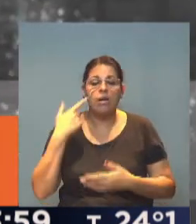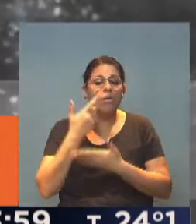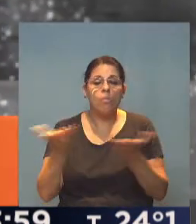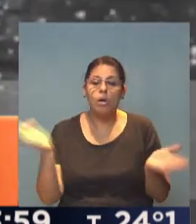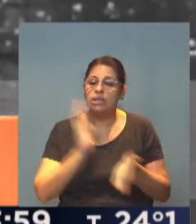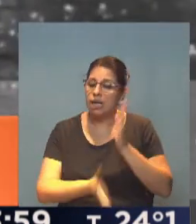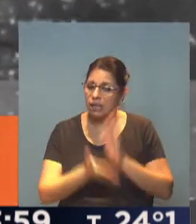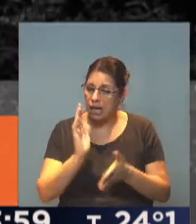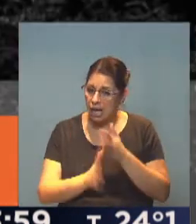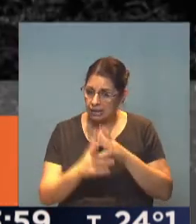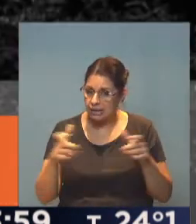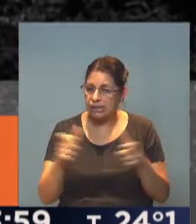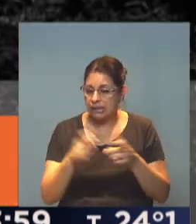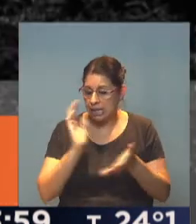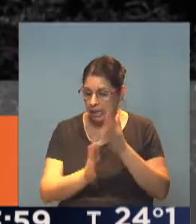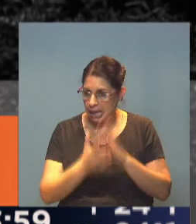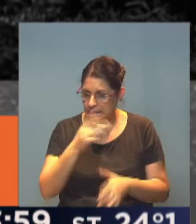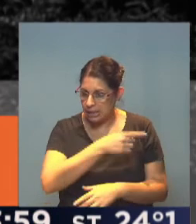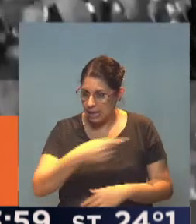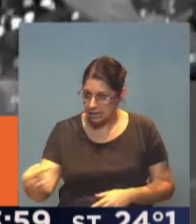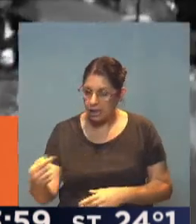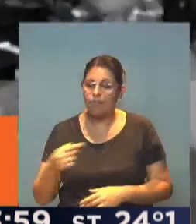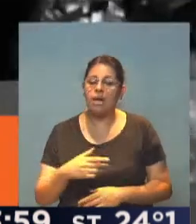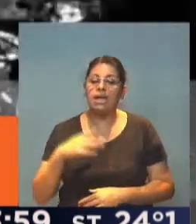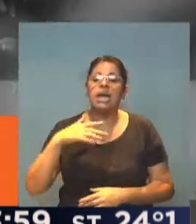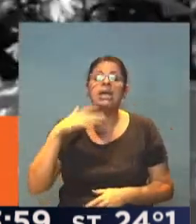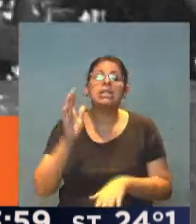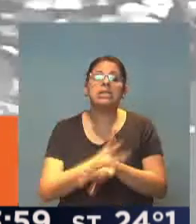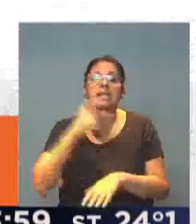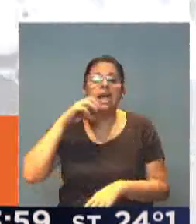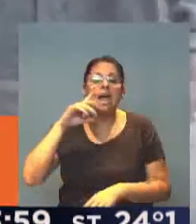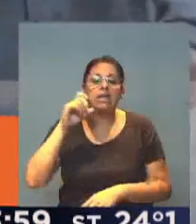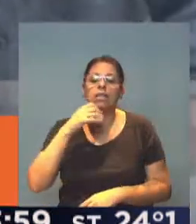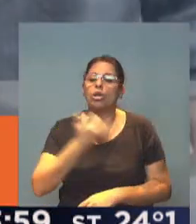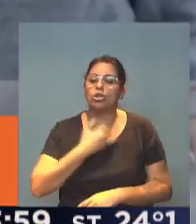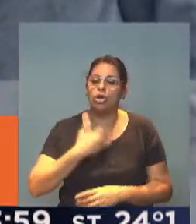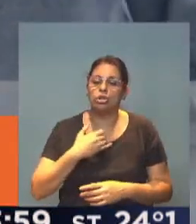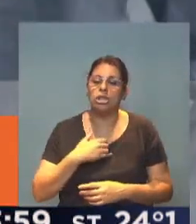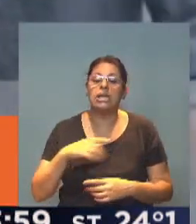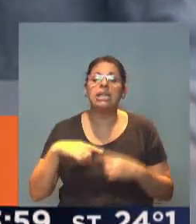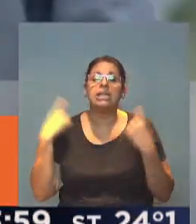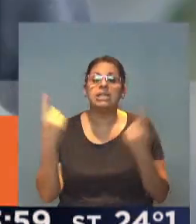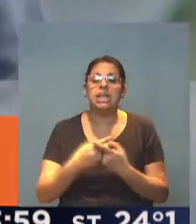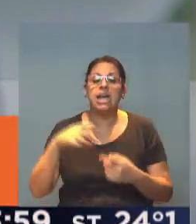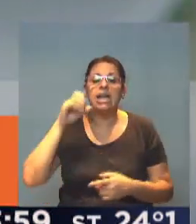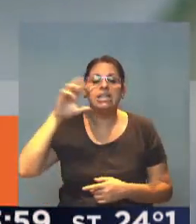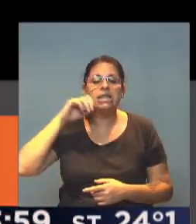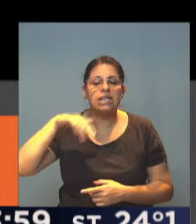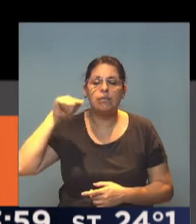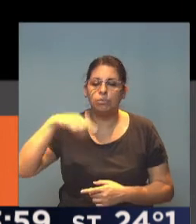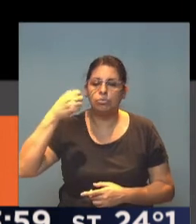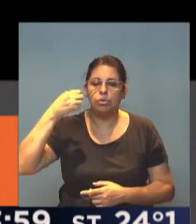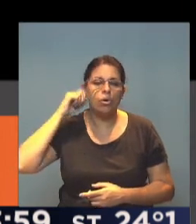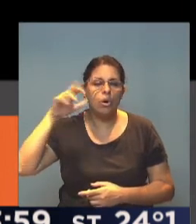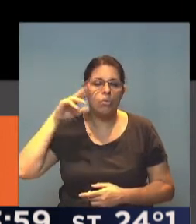manera gratuita esta Semana de Cine Andino en la sala cine.ar, la sala Gomón, por supuesto,